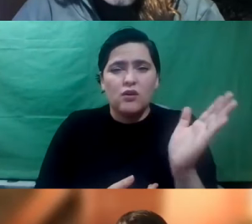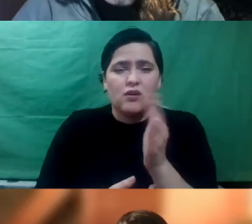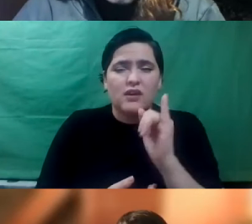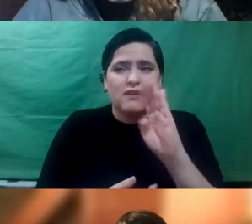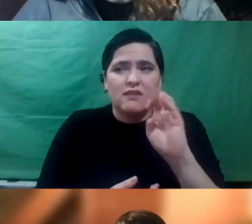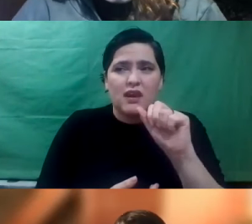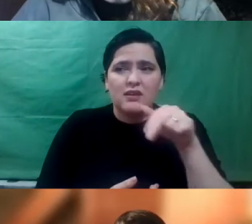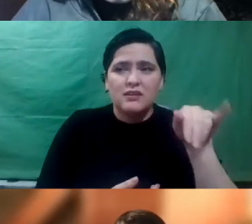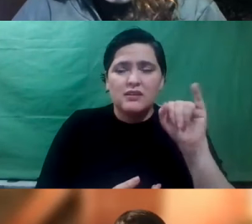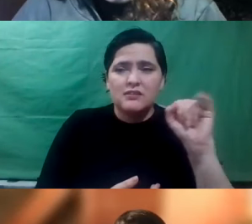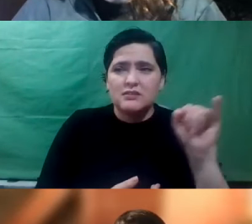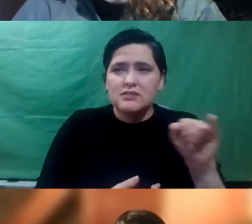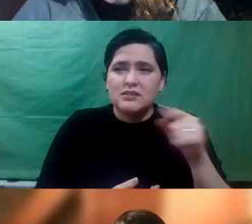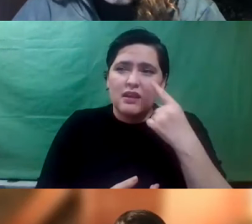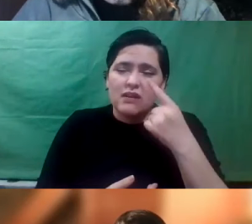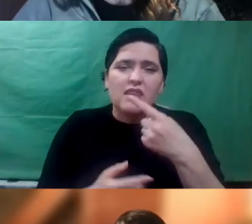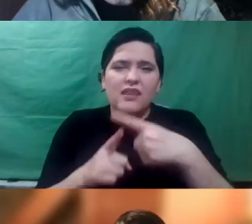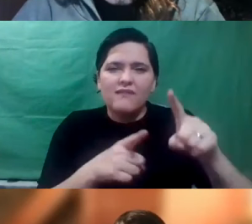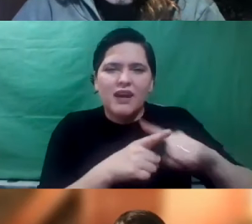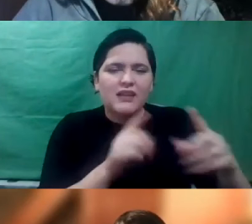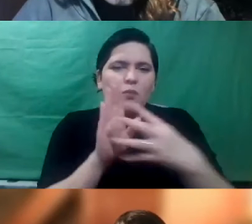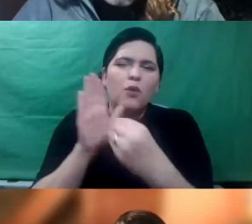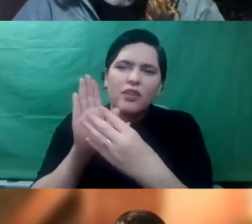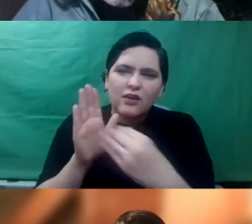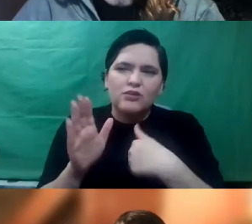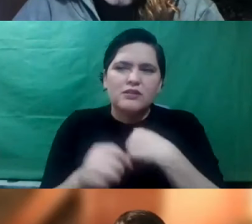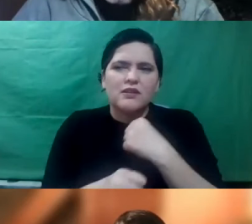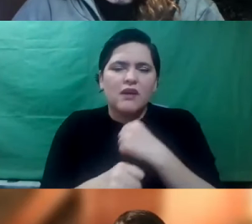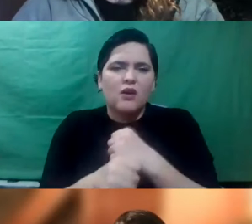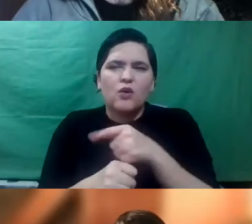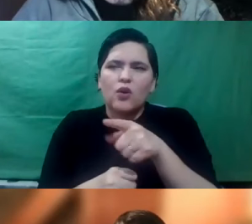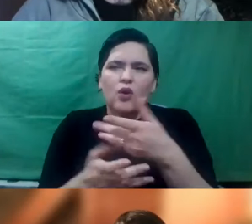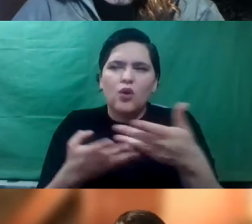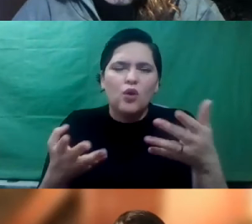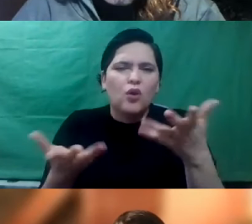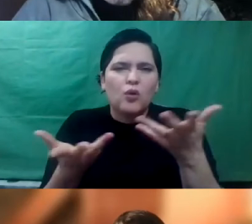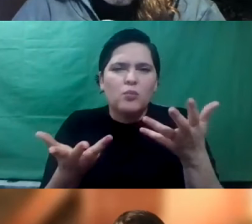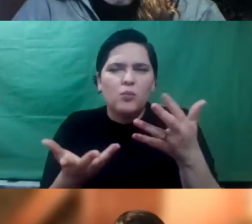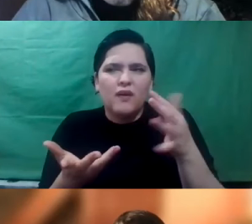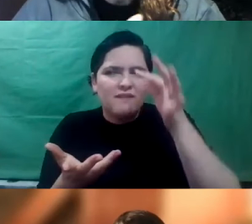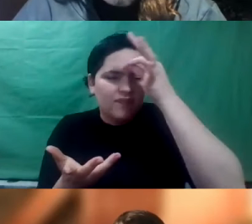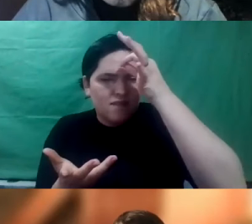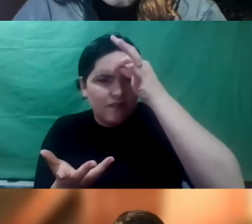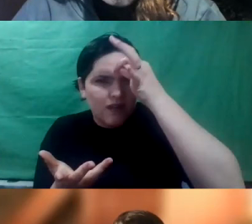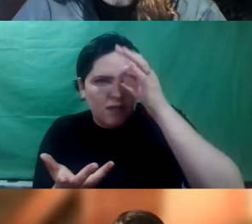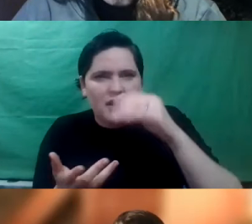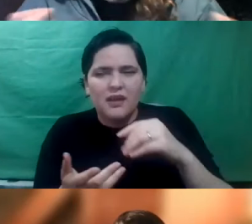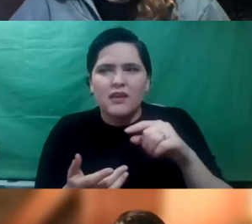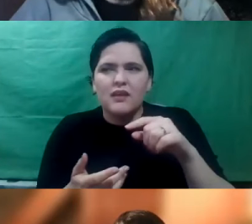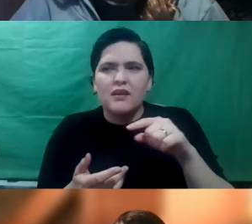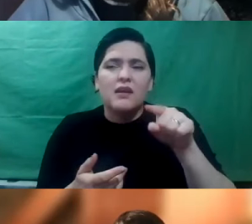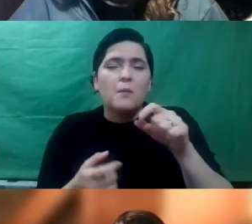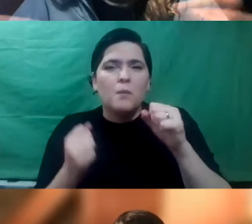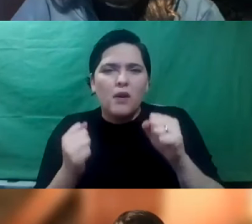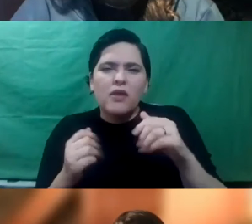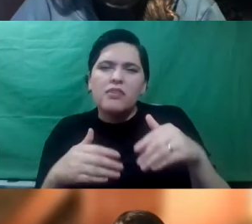los que les mostré, pero para distintos estados no ordinarios de conciencia o estados patológicos, de tal manera de poder investigar terapias,